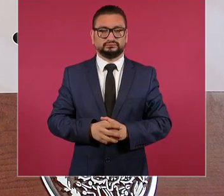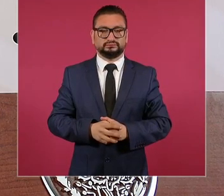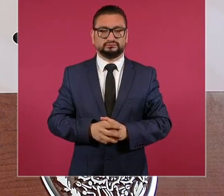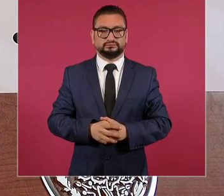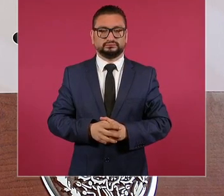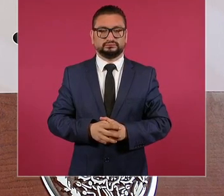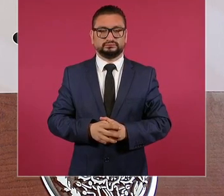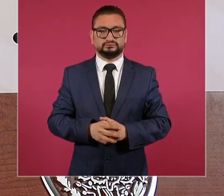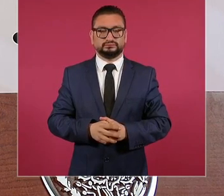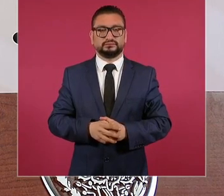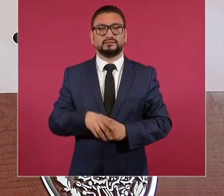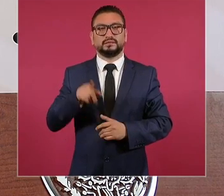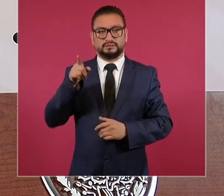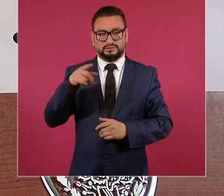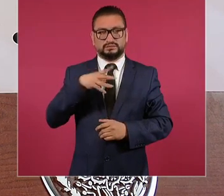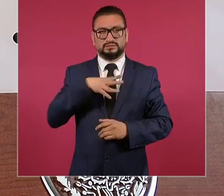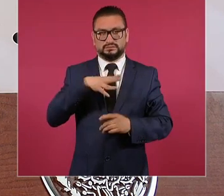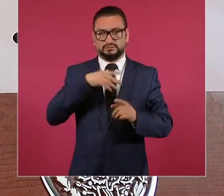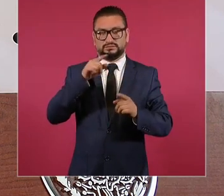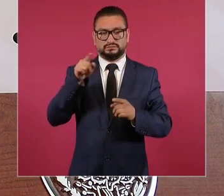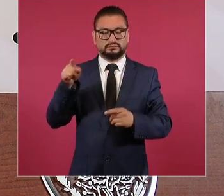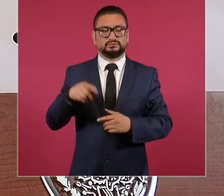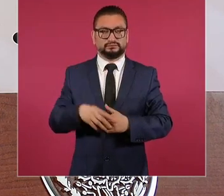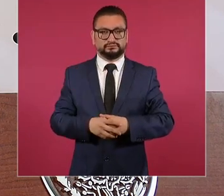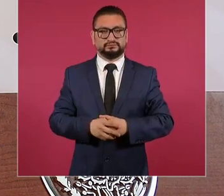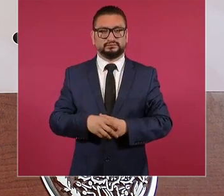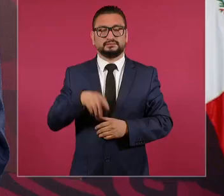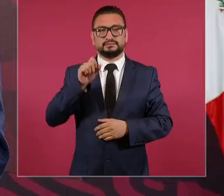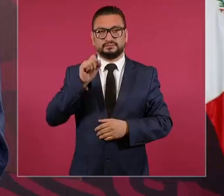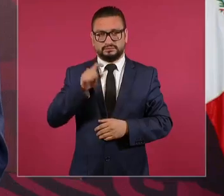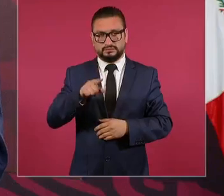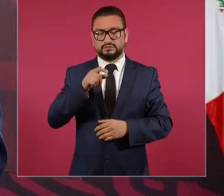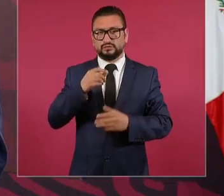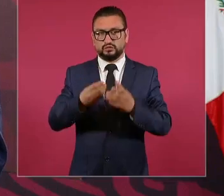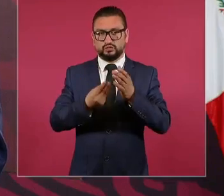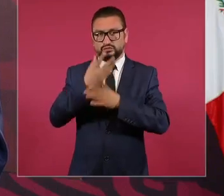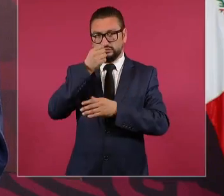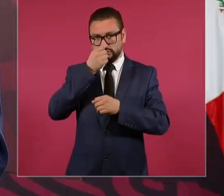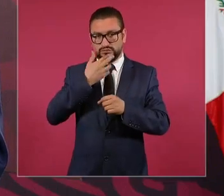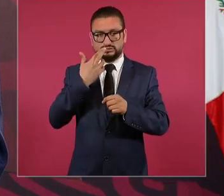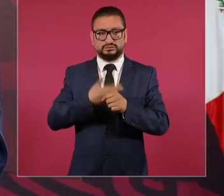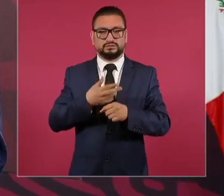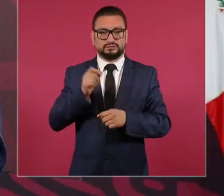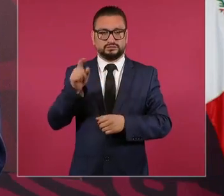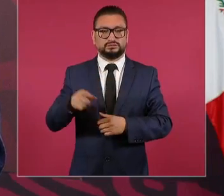van a estar ahí los nuevos secretarios muy